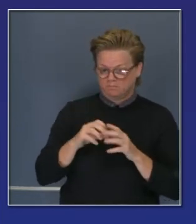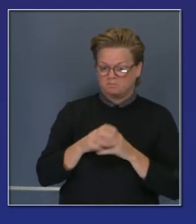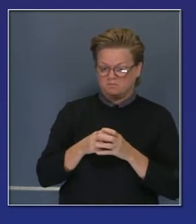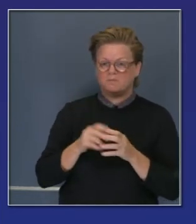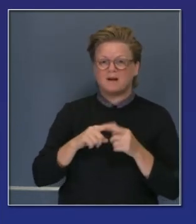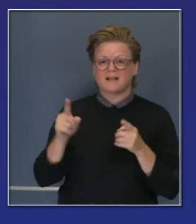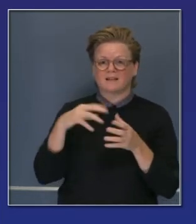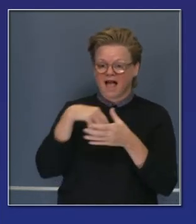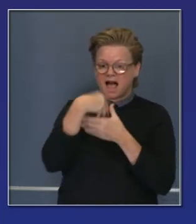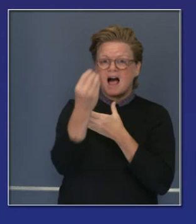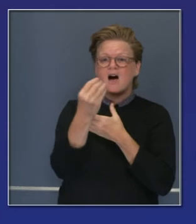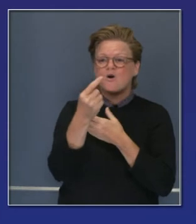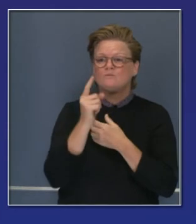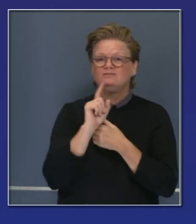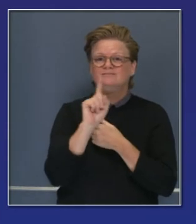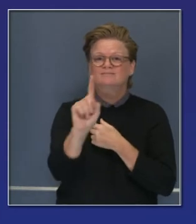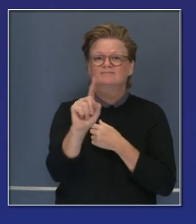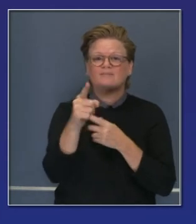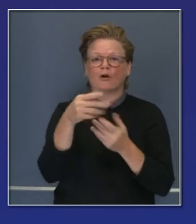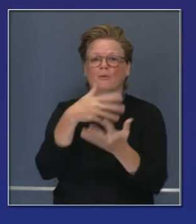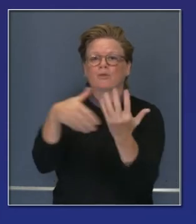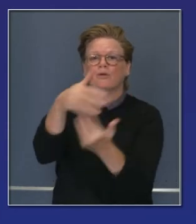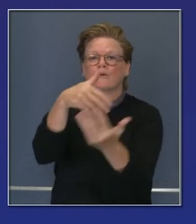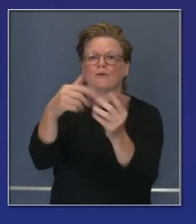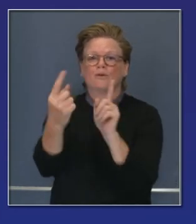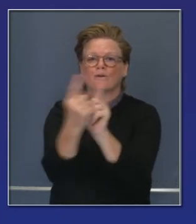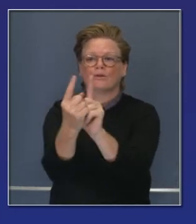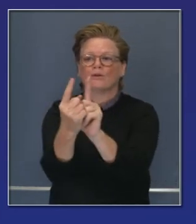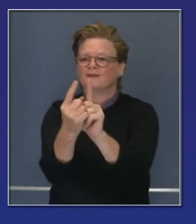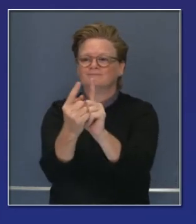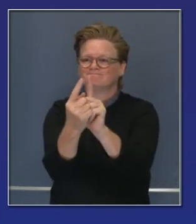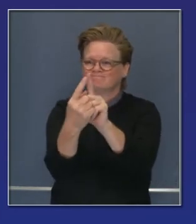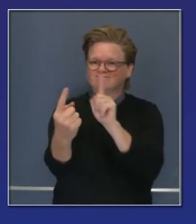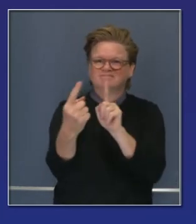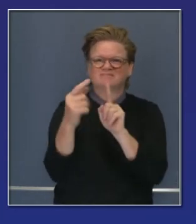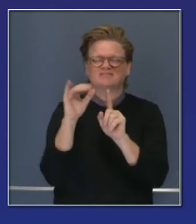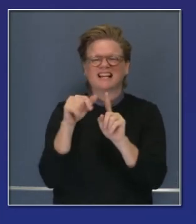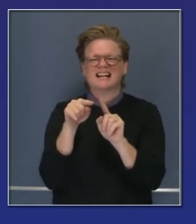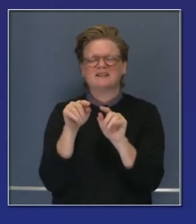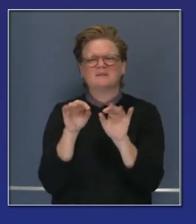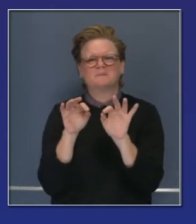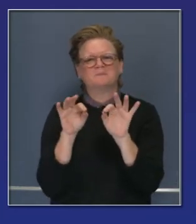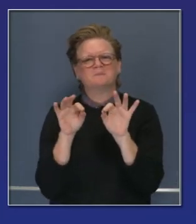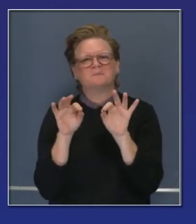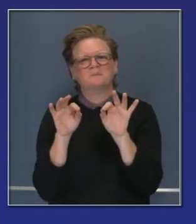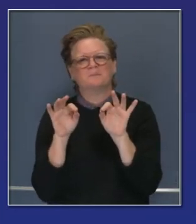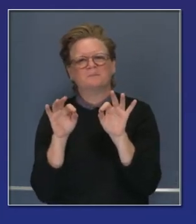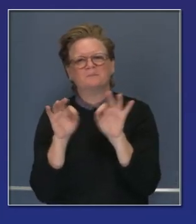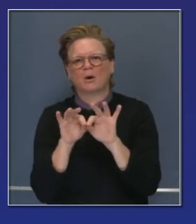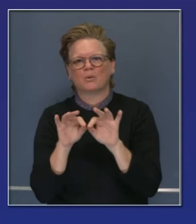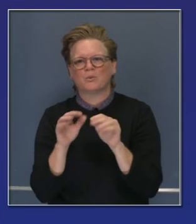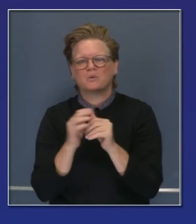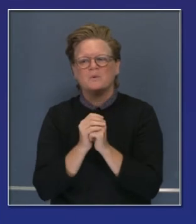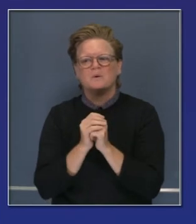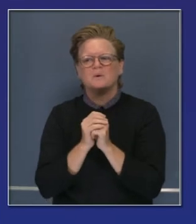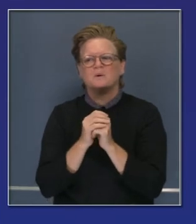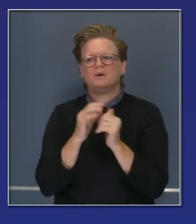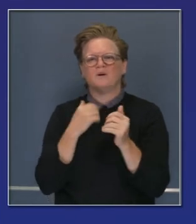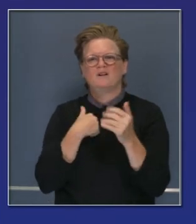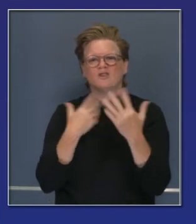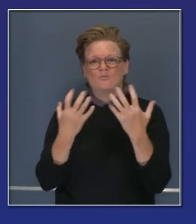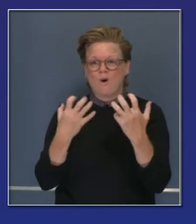que creen entre desconocidos es lo que fundamentalmente importará más que cualquier otra cosa que